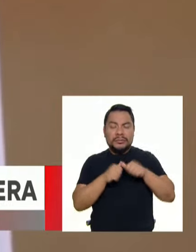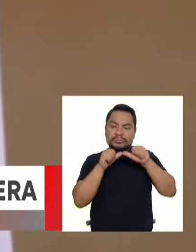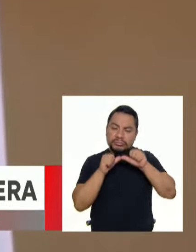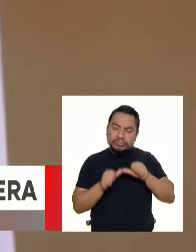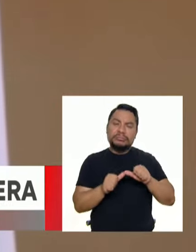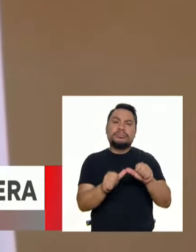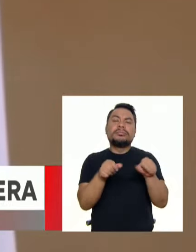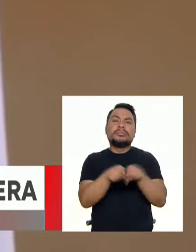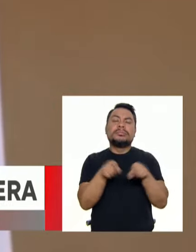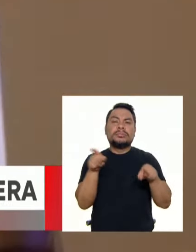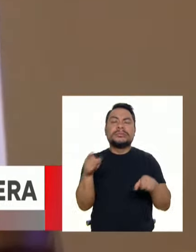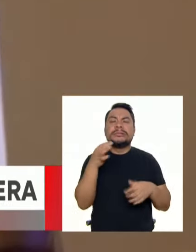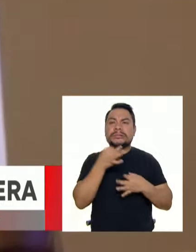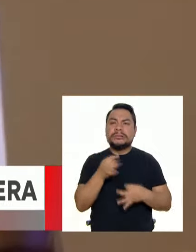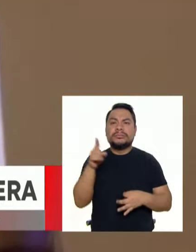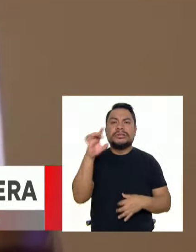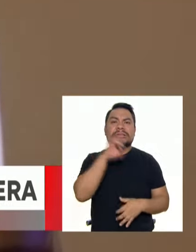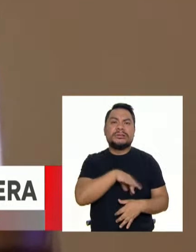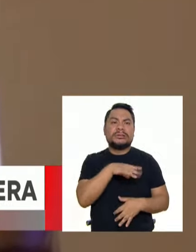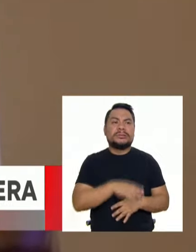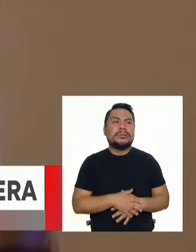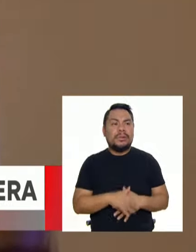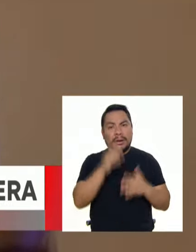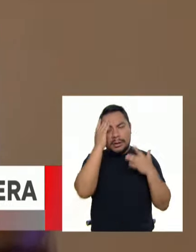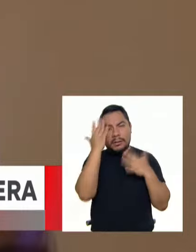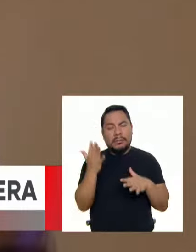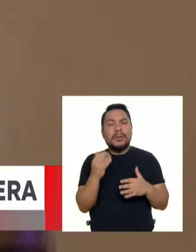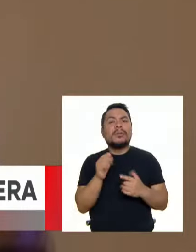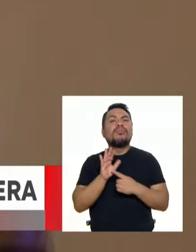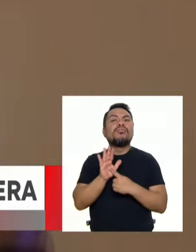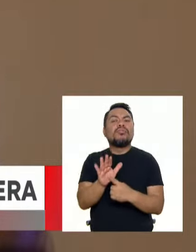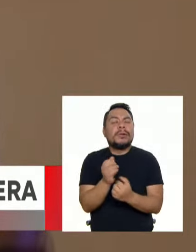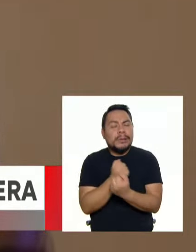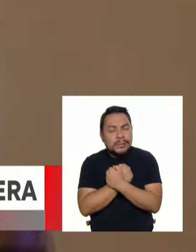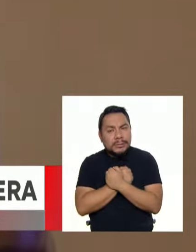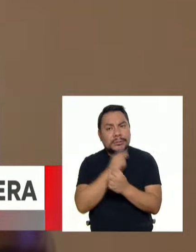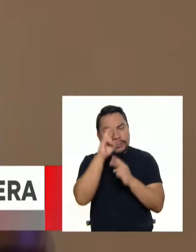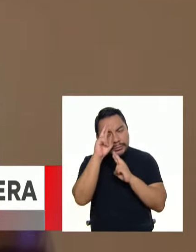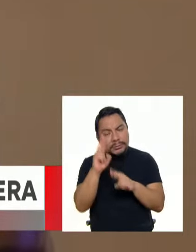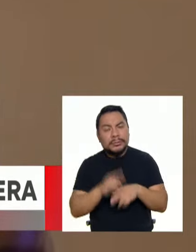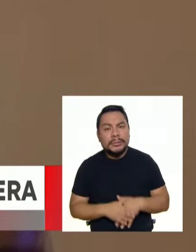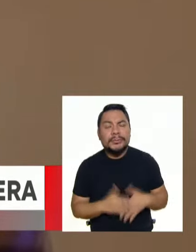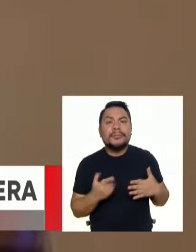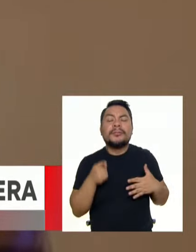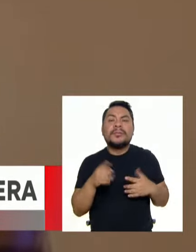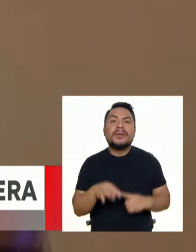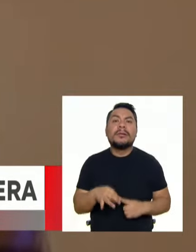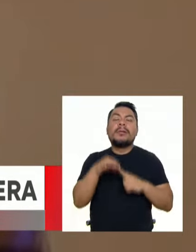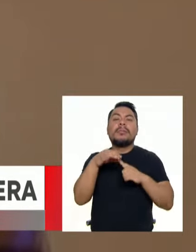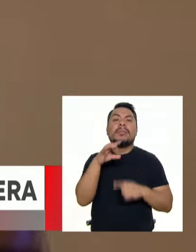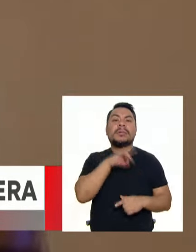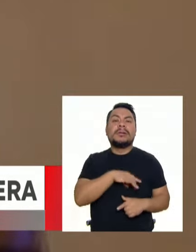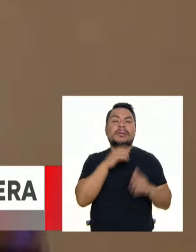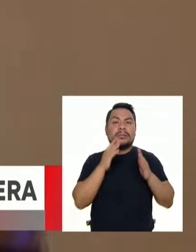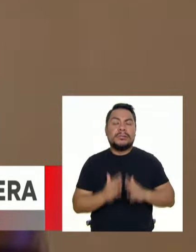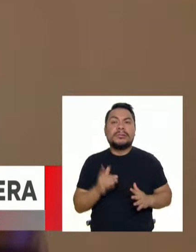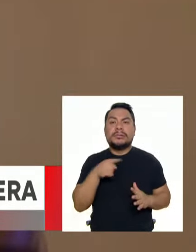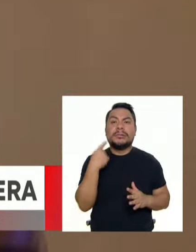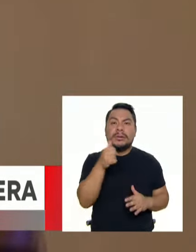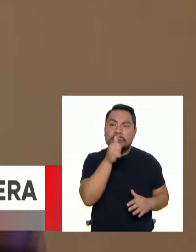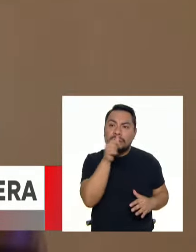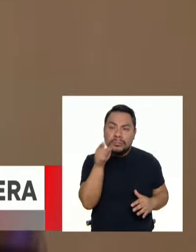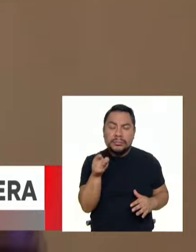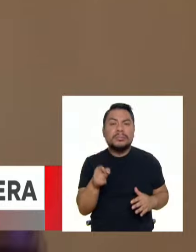vivo su interés por Chile. Y espero que las muestras de afecto y respeto, en especial de las chilenas y los chilenos